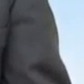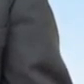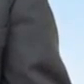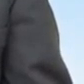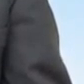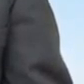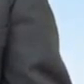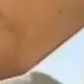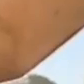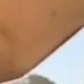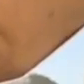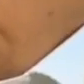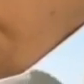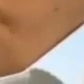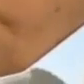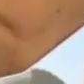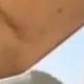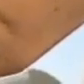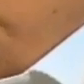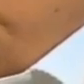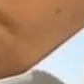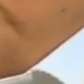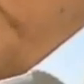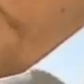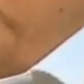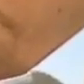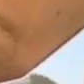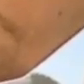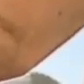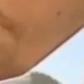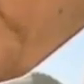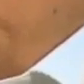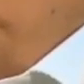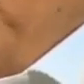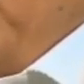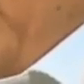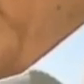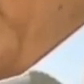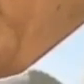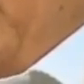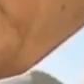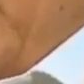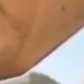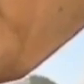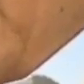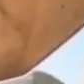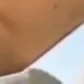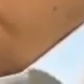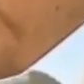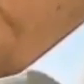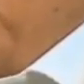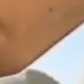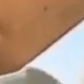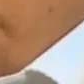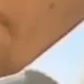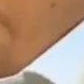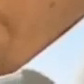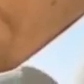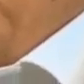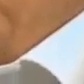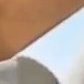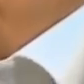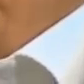la extrema derecha. Opino que eso es suficiente para argumentar las críticas a su